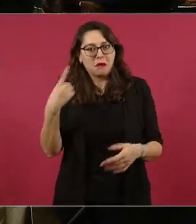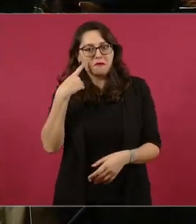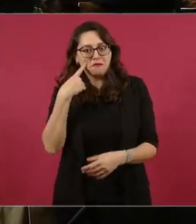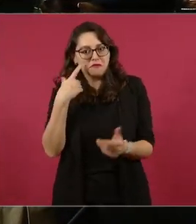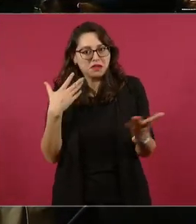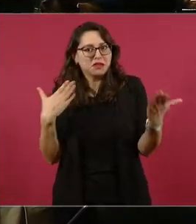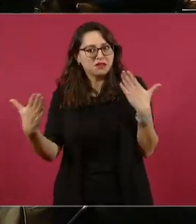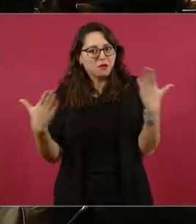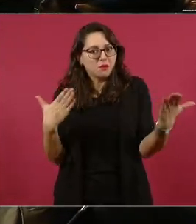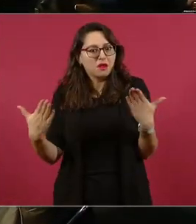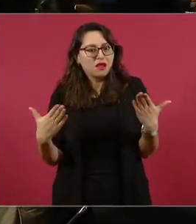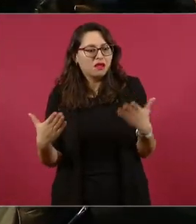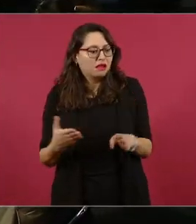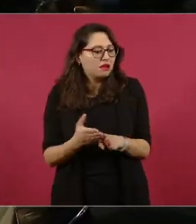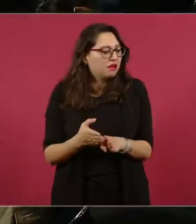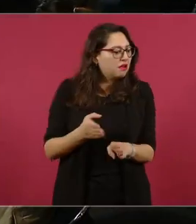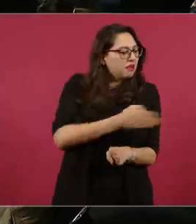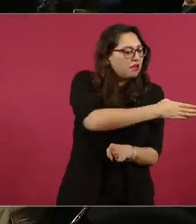en